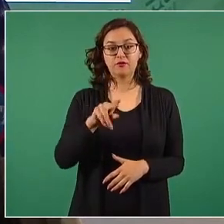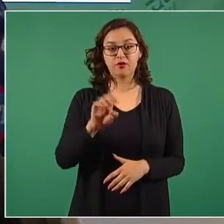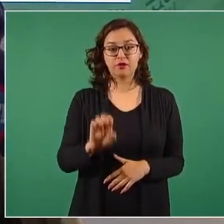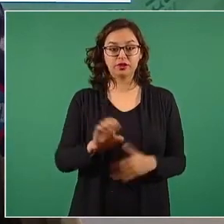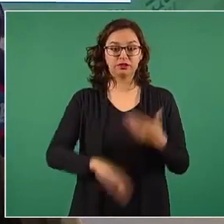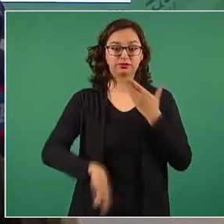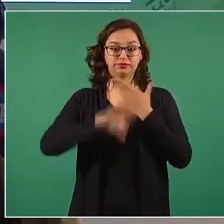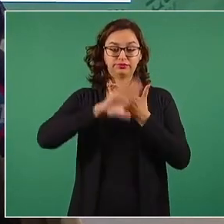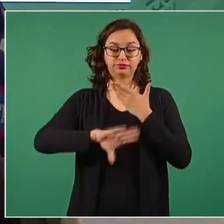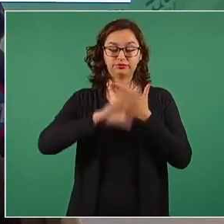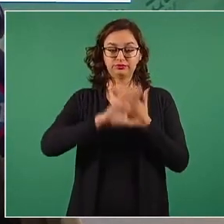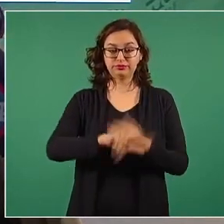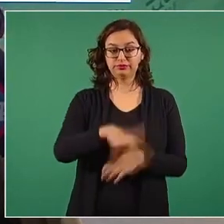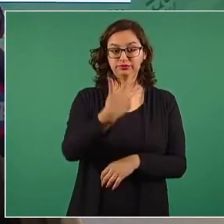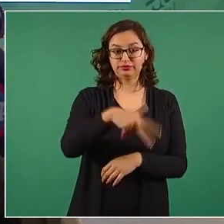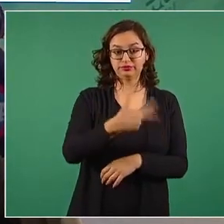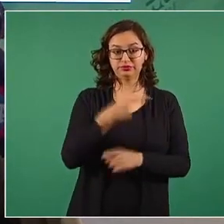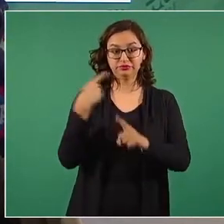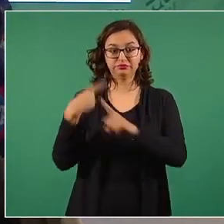13-1.